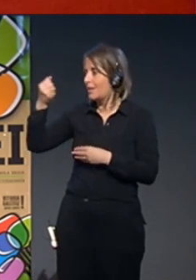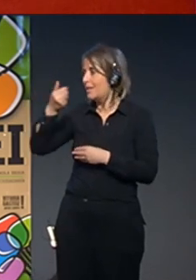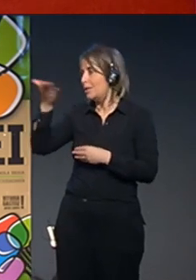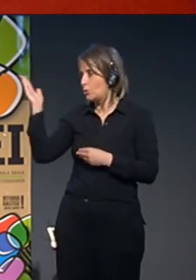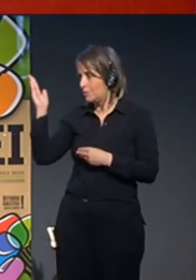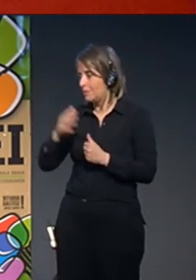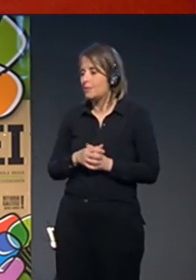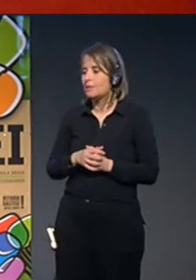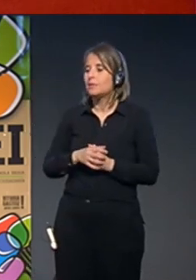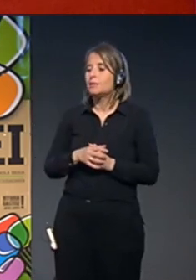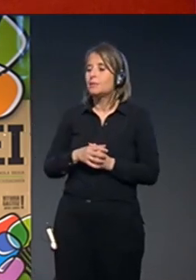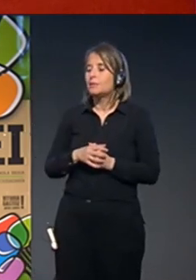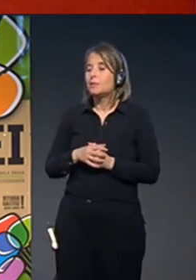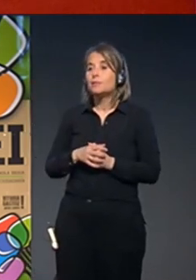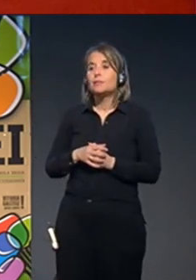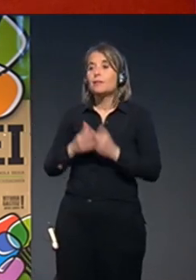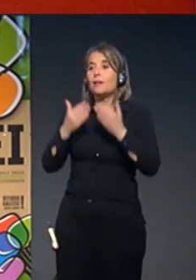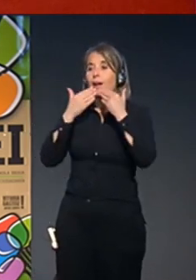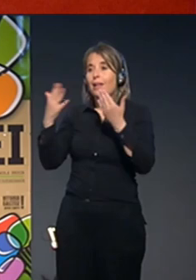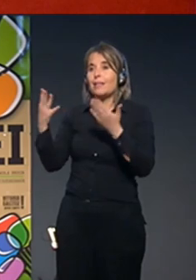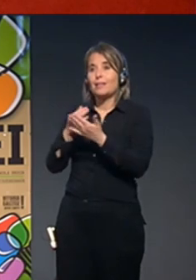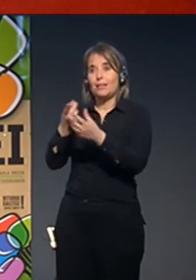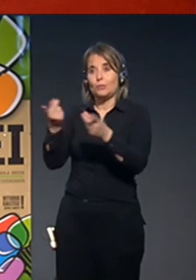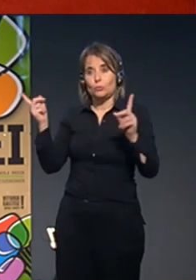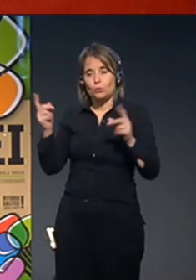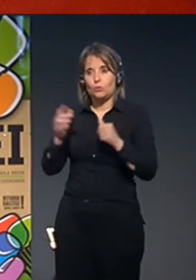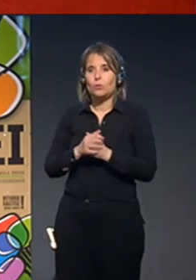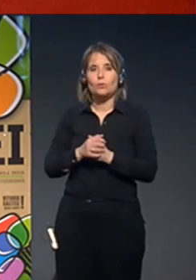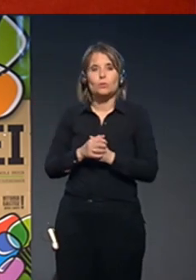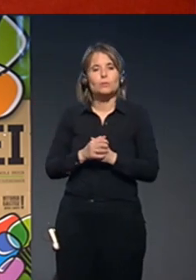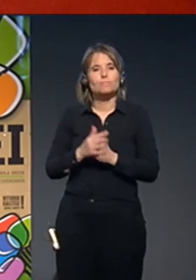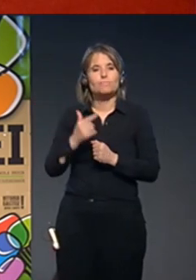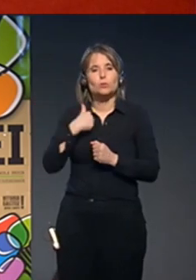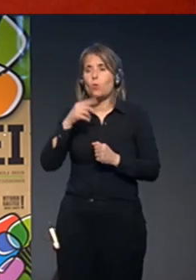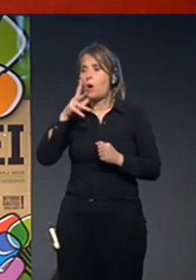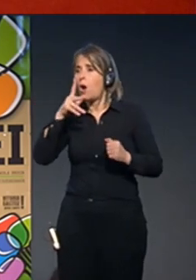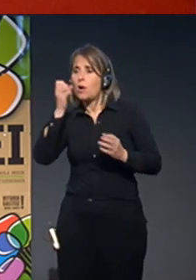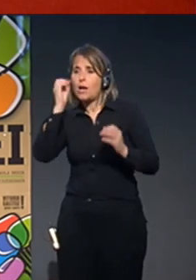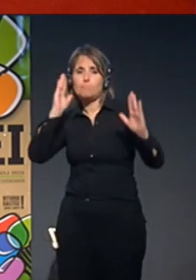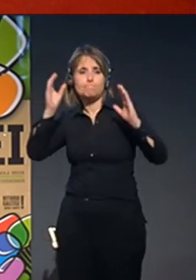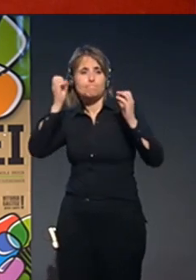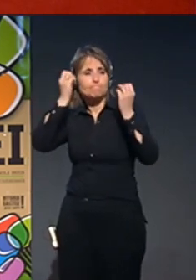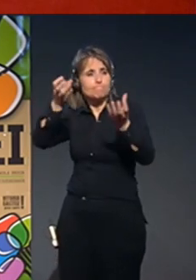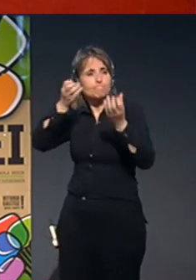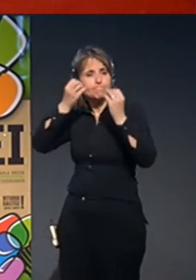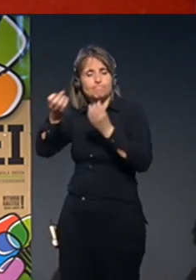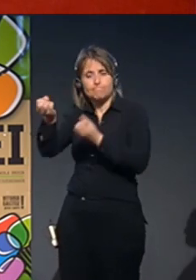demás y y agradeceros a todos eh yo lo que quisiera en este tiempo es intentar